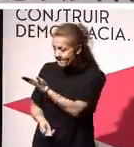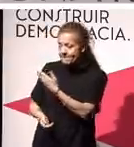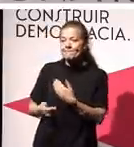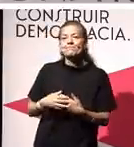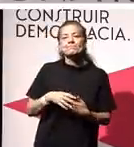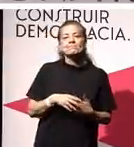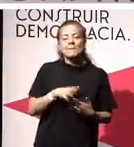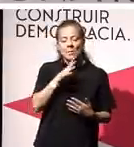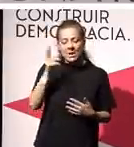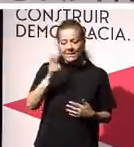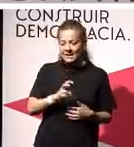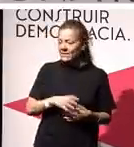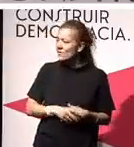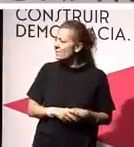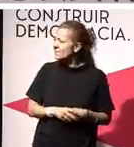trabajo.